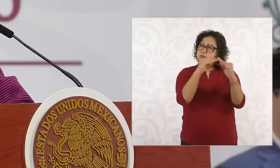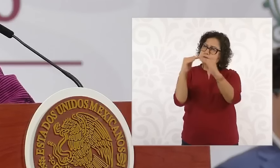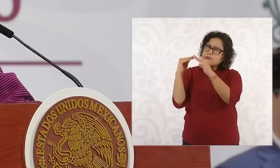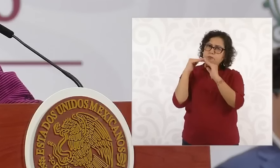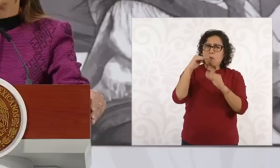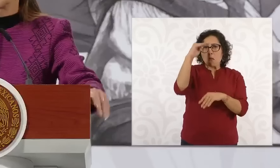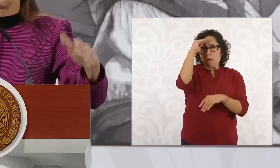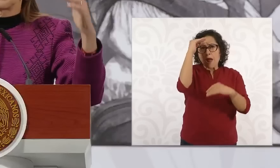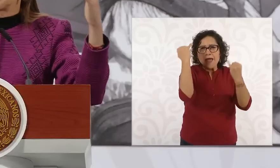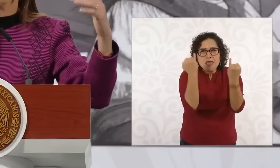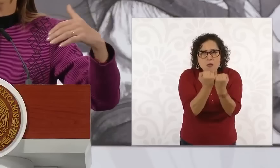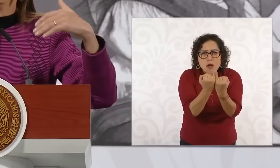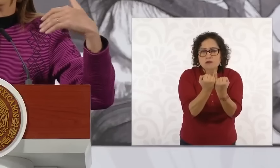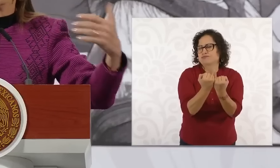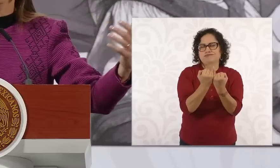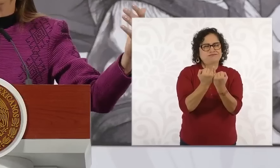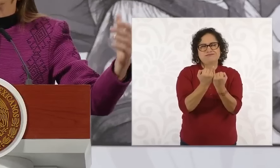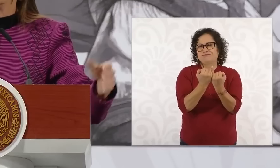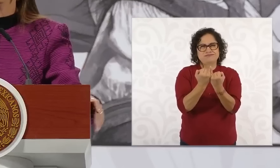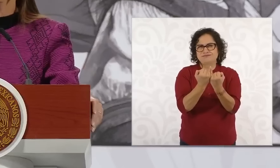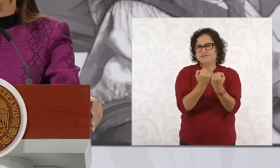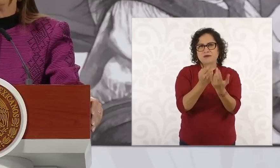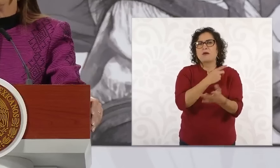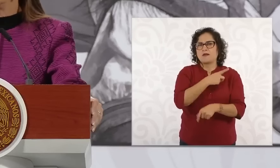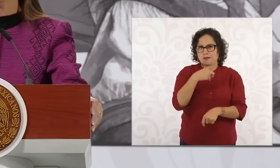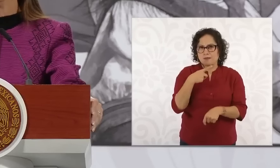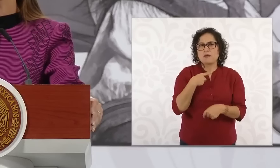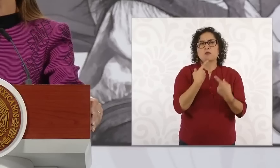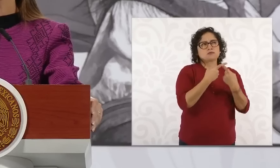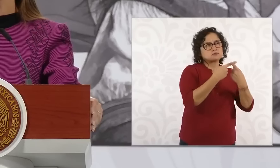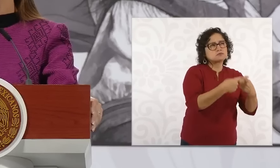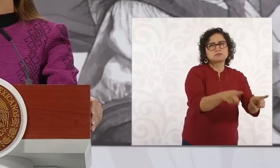Nadie. Si queremos que haya debate, que haya pluralidad,